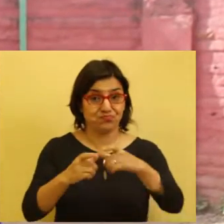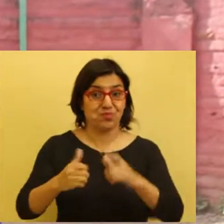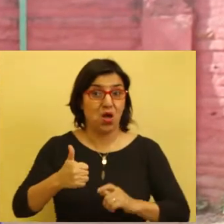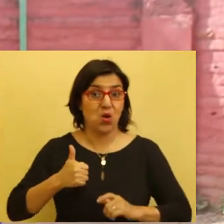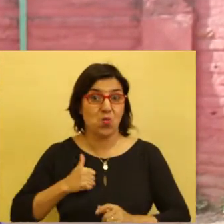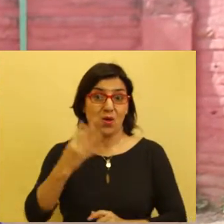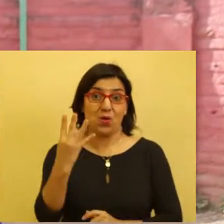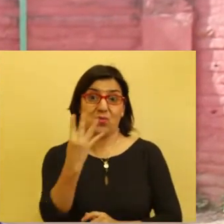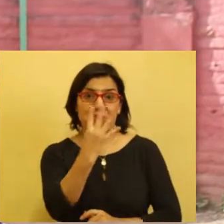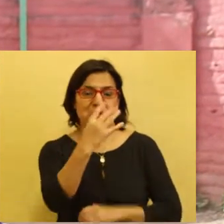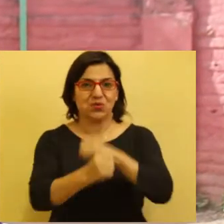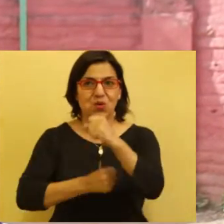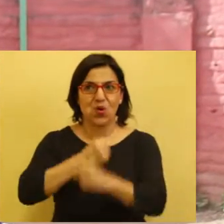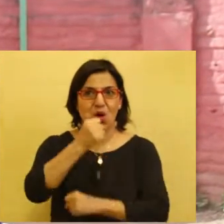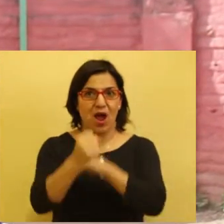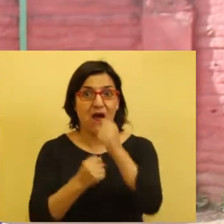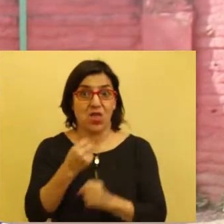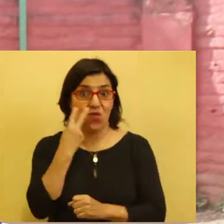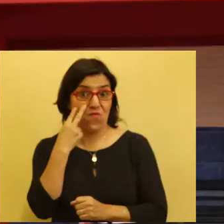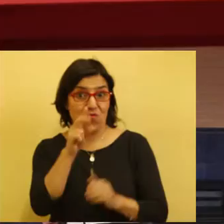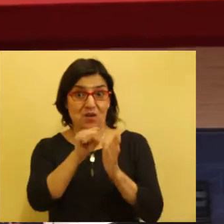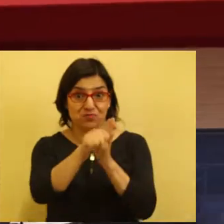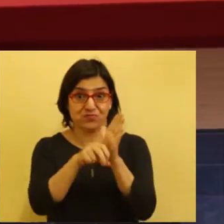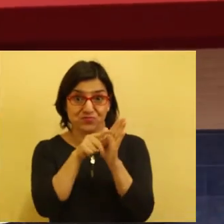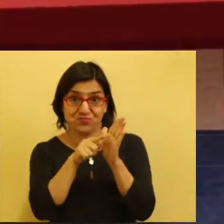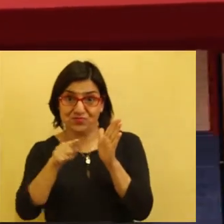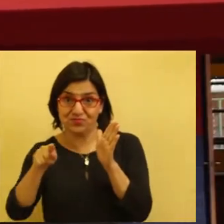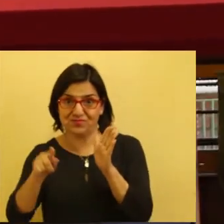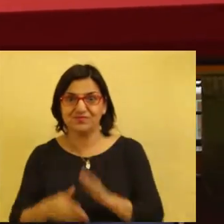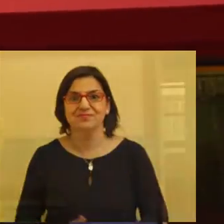44 años, no se pierdan la siguiente nota.